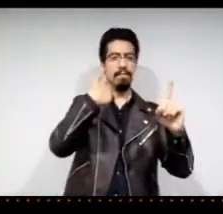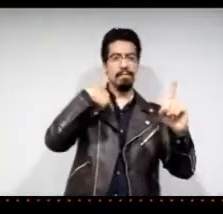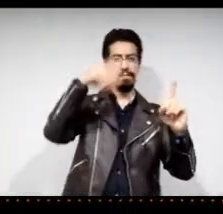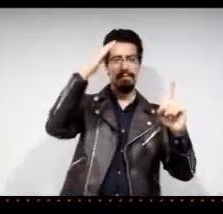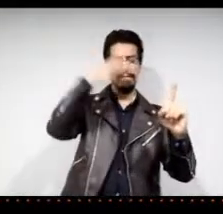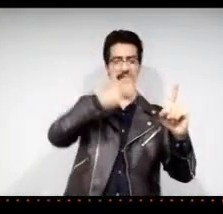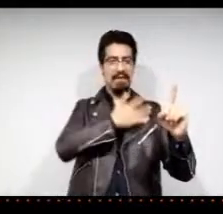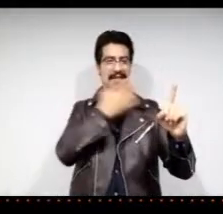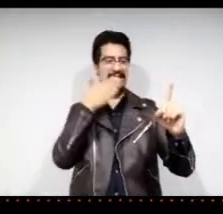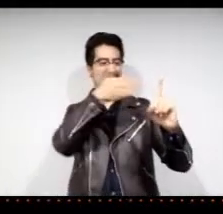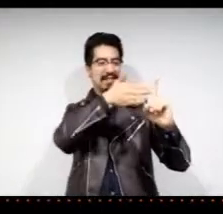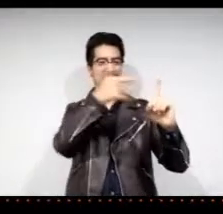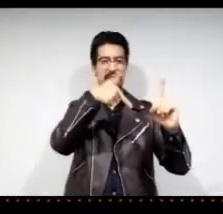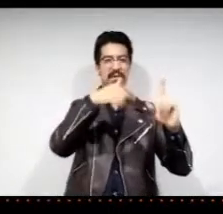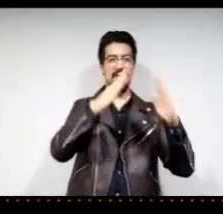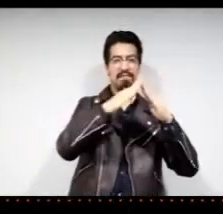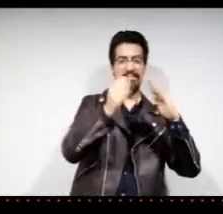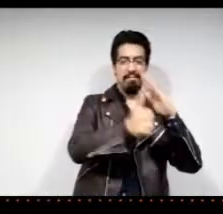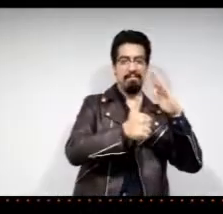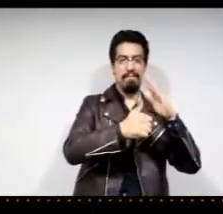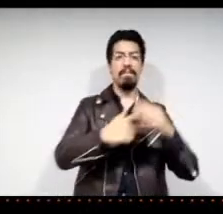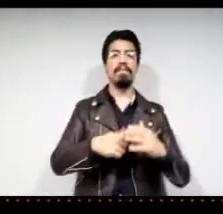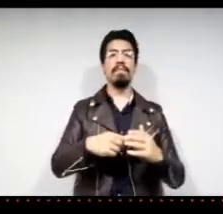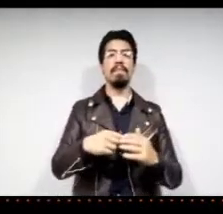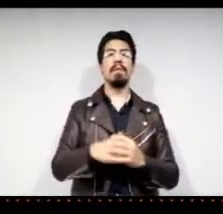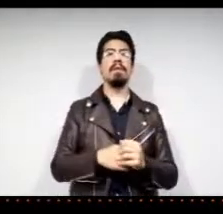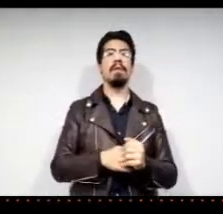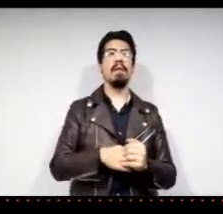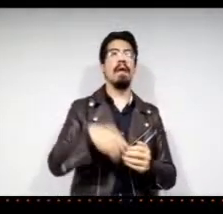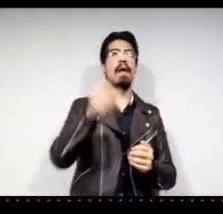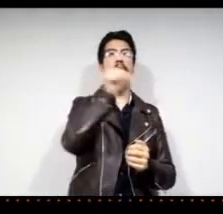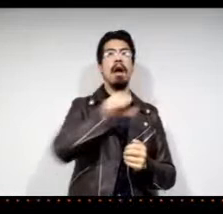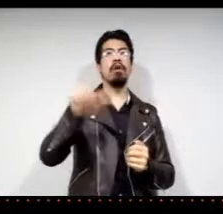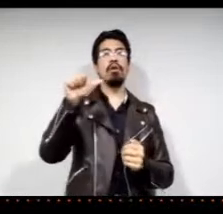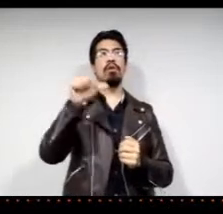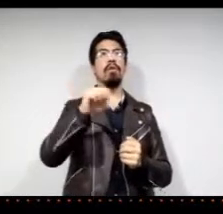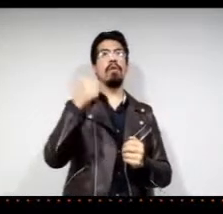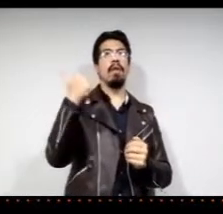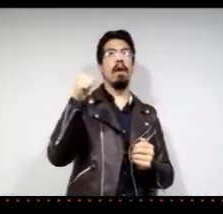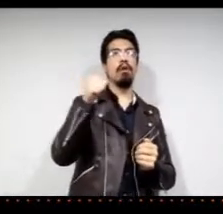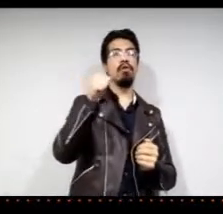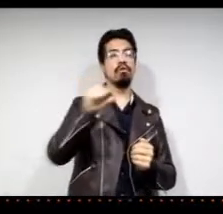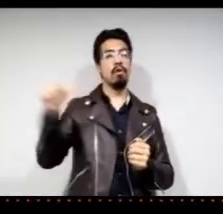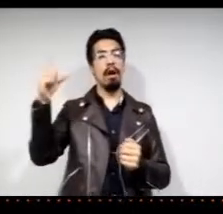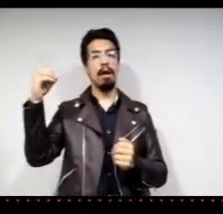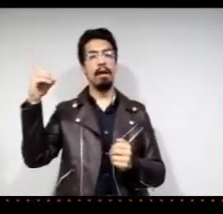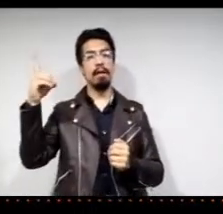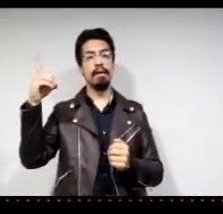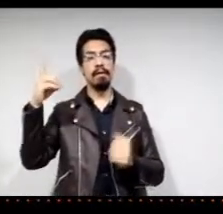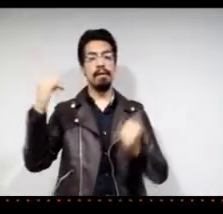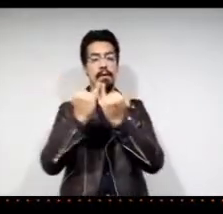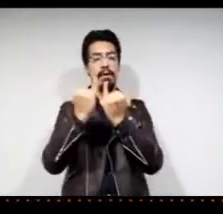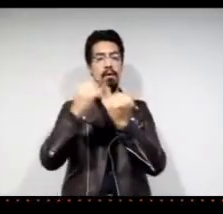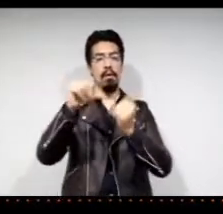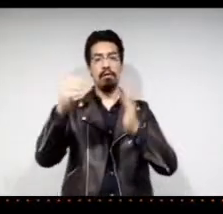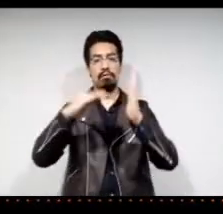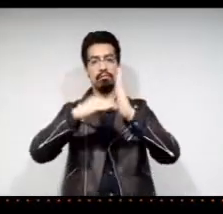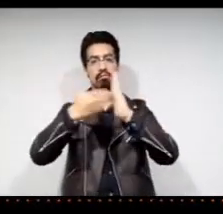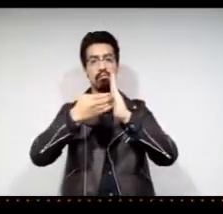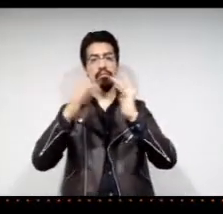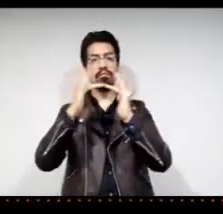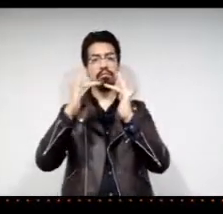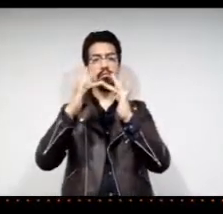durante este encierro. Para este semestre de agosto y diciembre preparamos un modelo que es online, en línea y también es